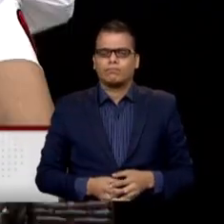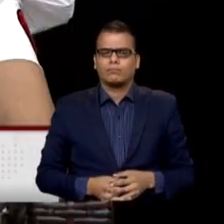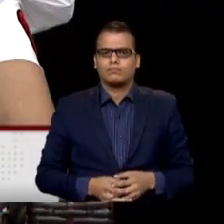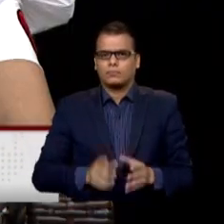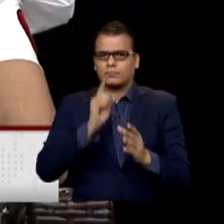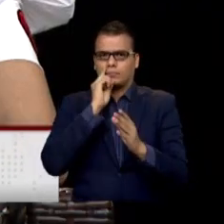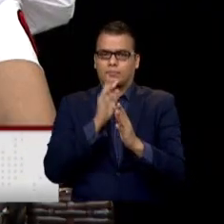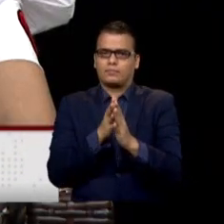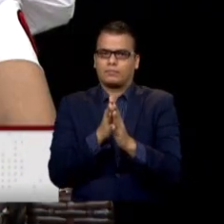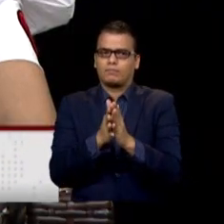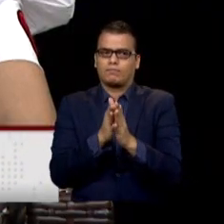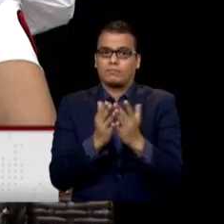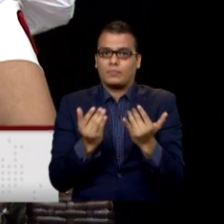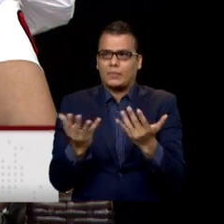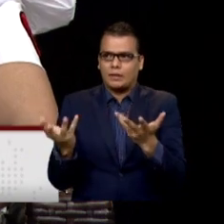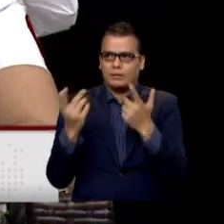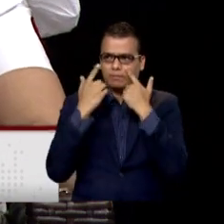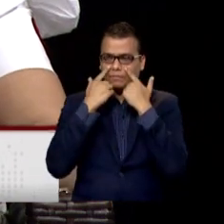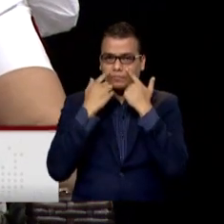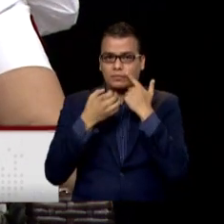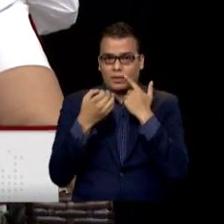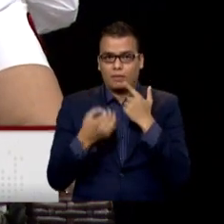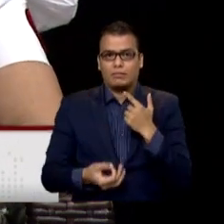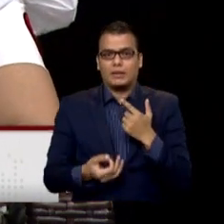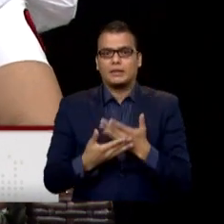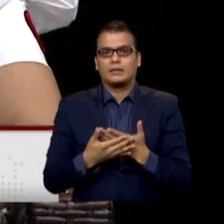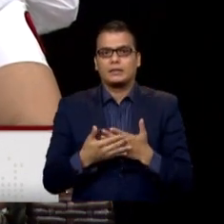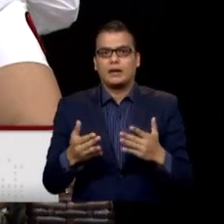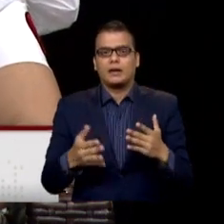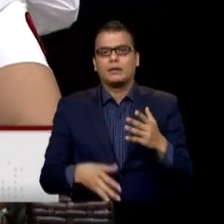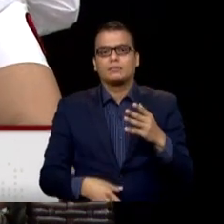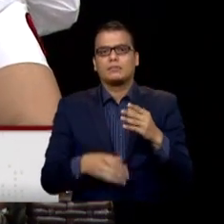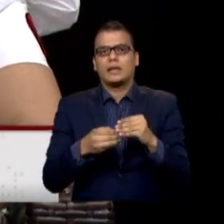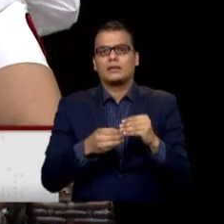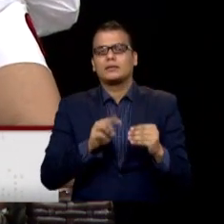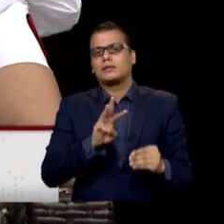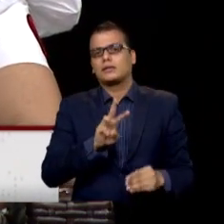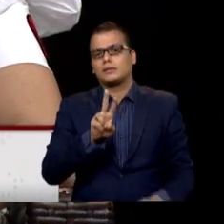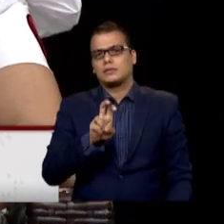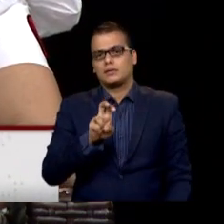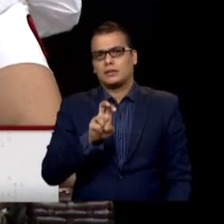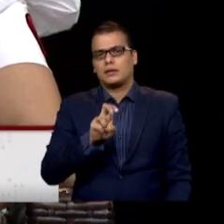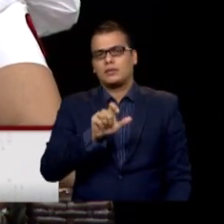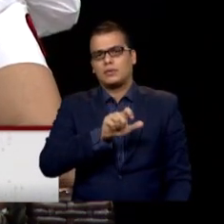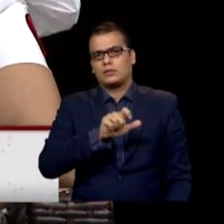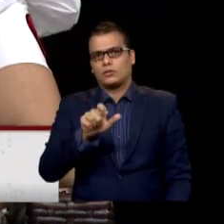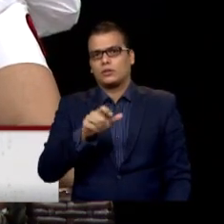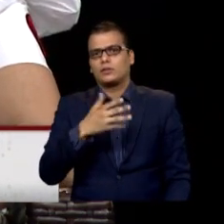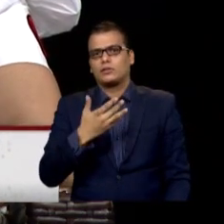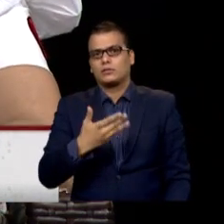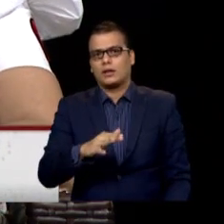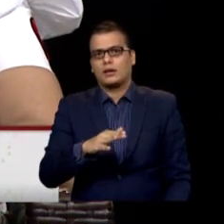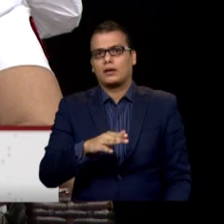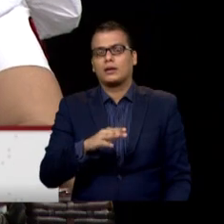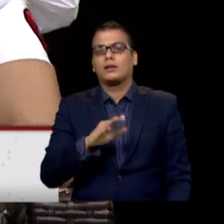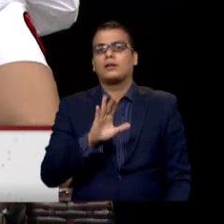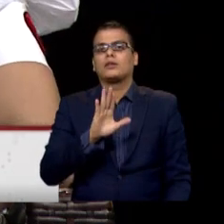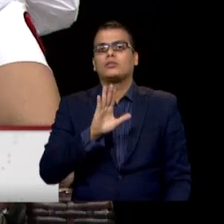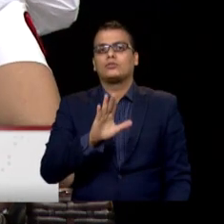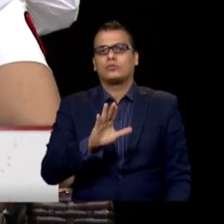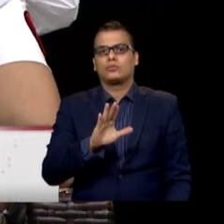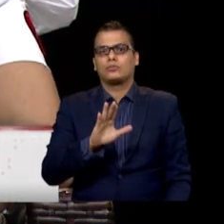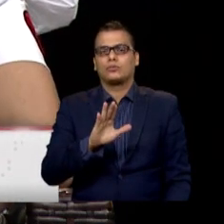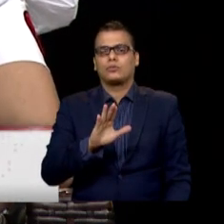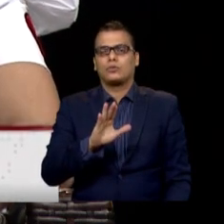hoy infortunadamente recibimos la notificación. Son 37 casos para Cali el día de hoy, las cuatro muertes, lo que ya han